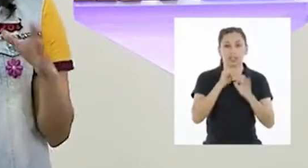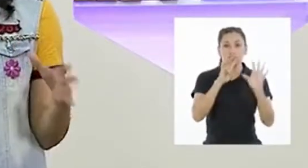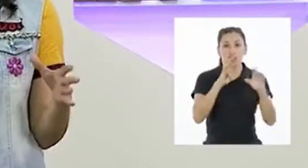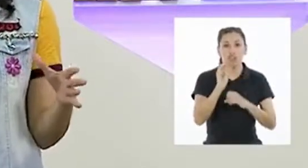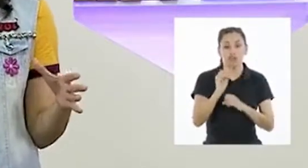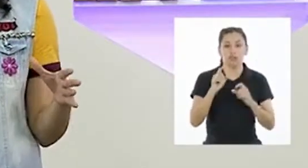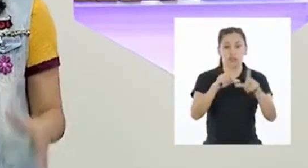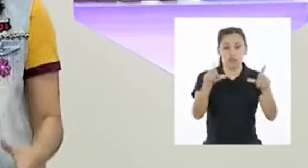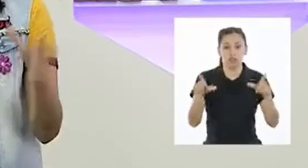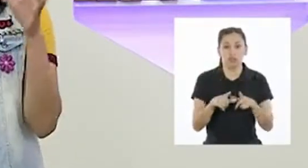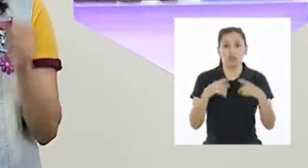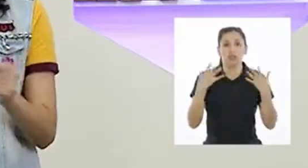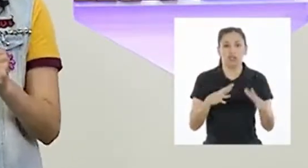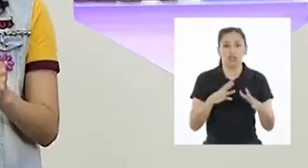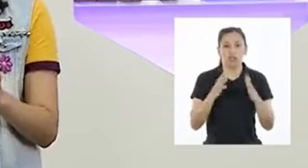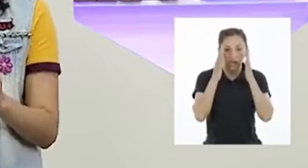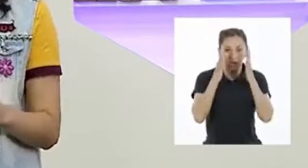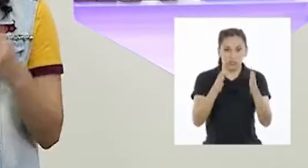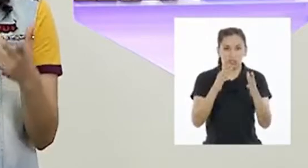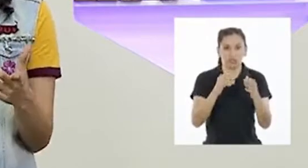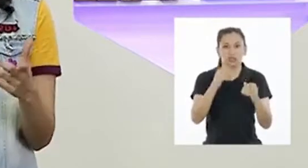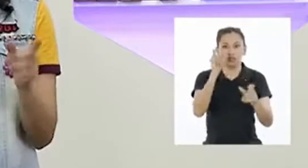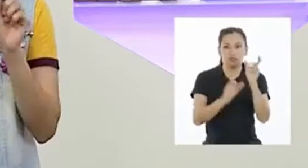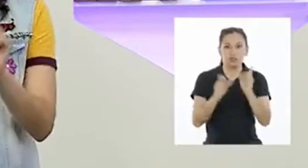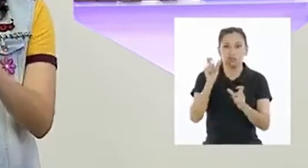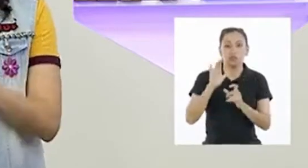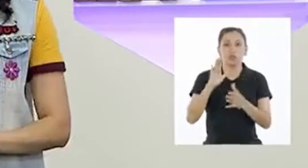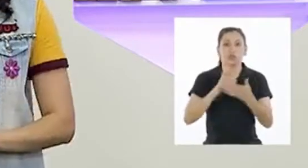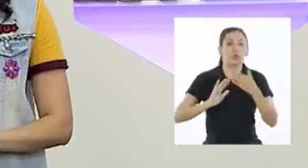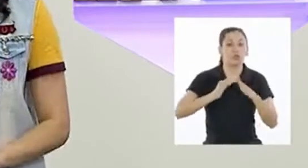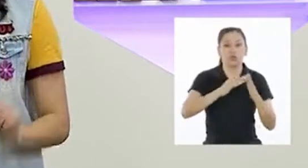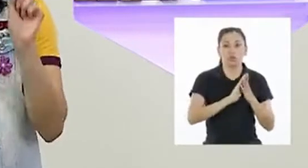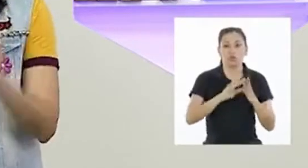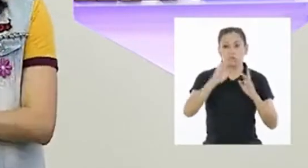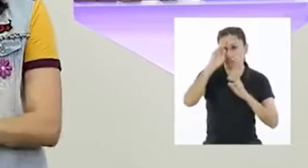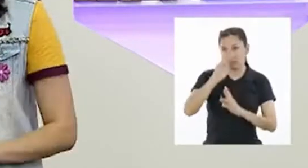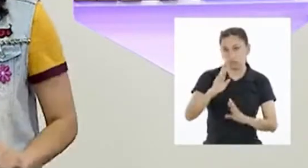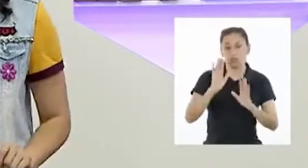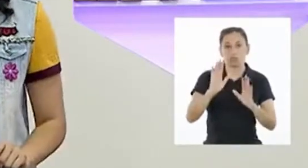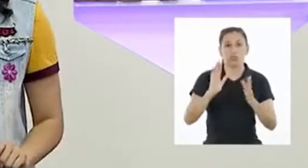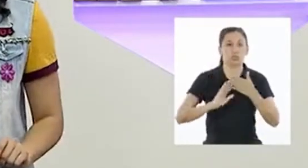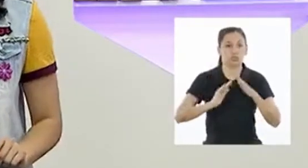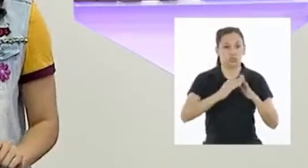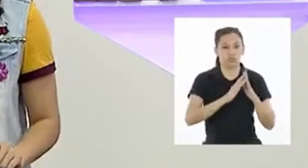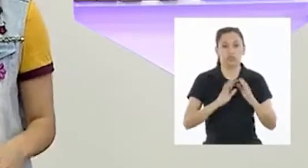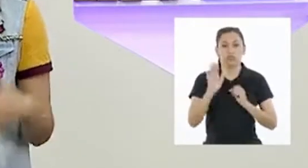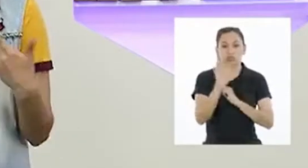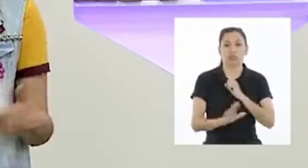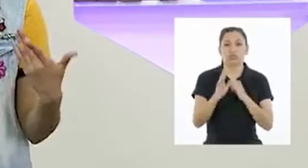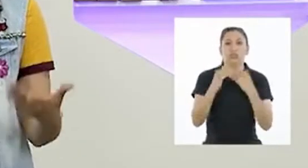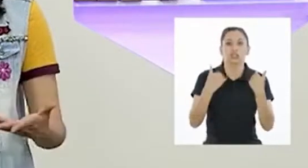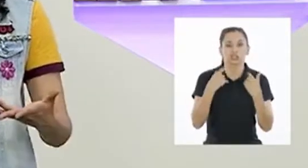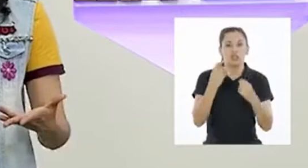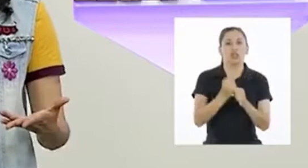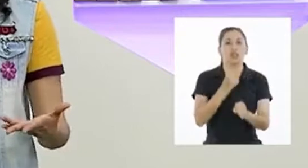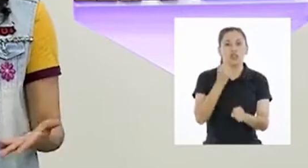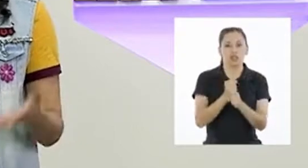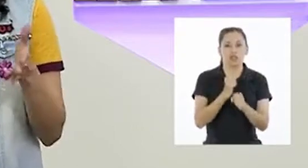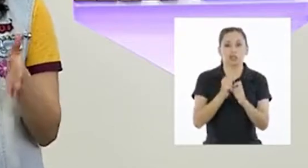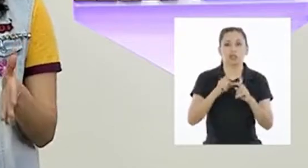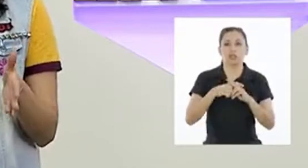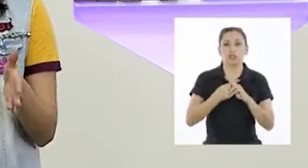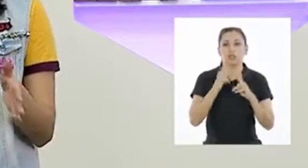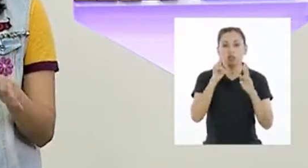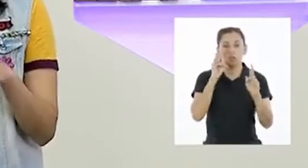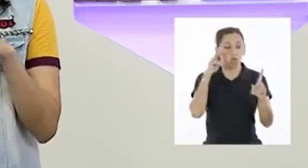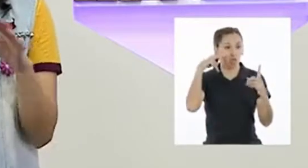90, las autoridades locales fortalecen la atención a las demandas de sus comunidades respecto a la seguridad ciudadana, que venía siendo trabajada